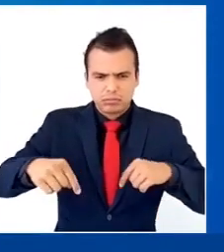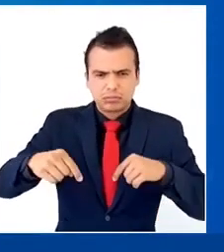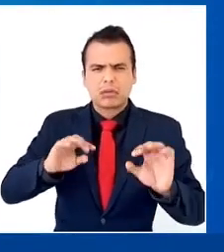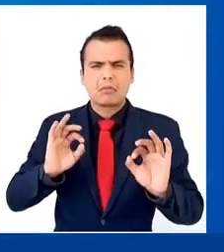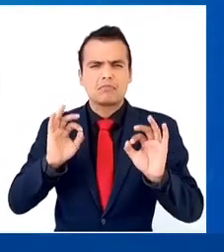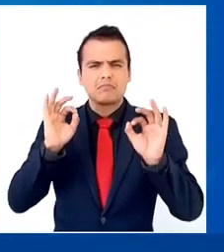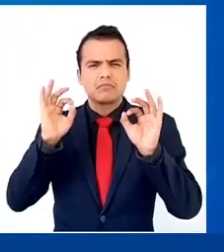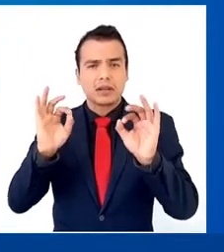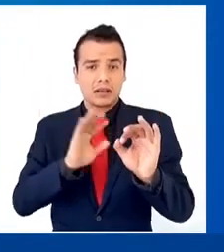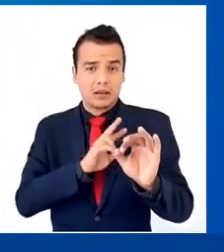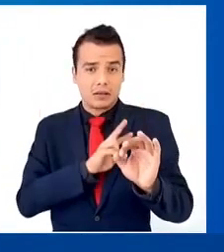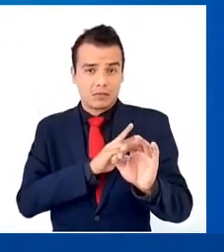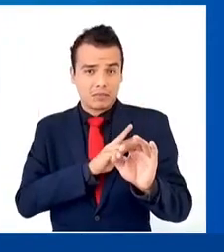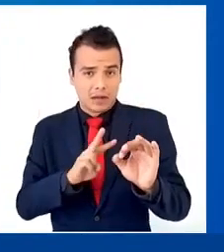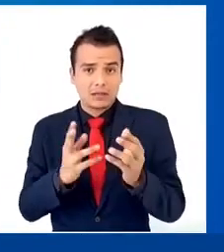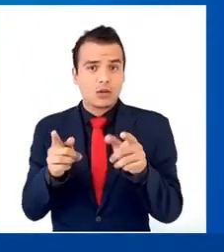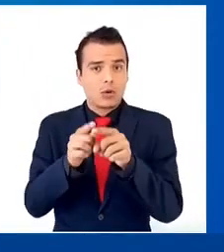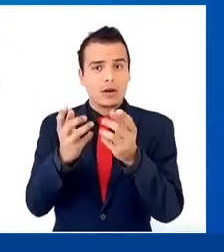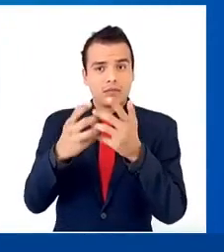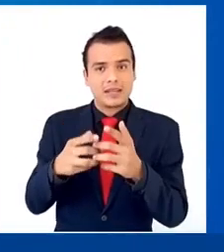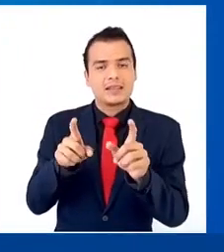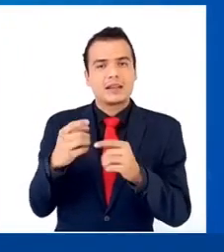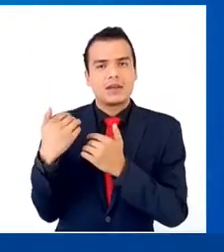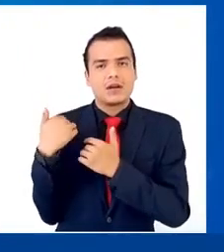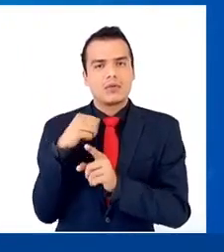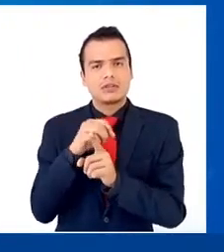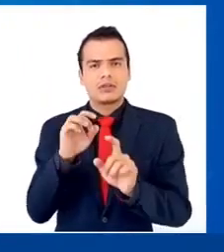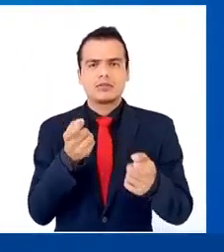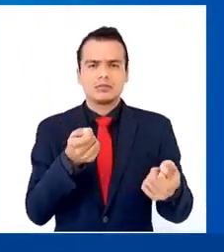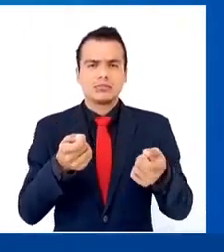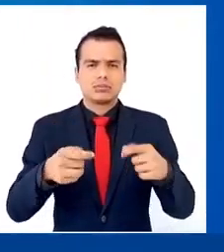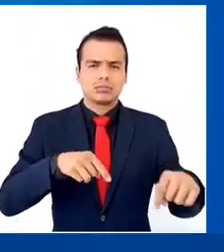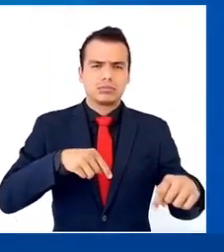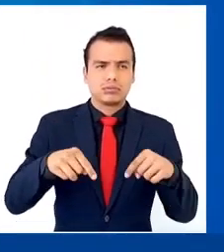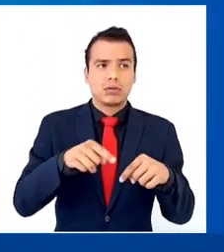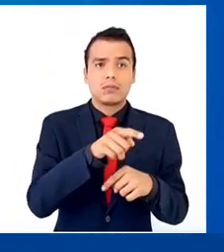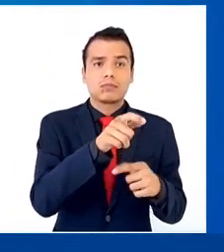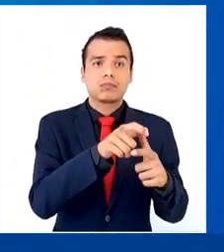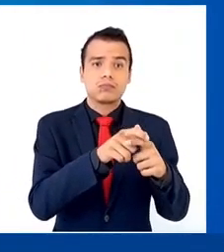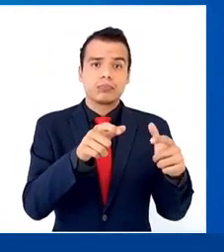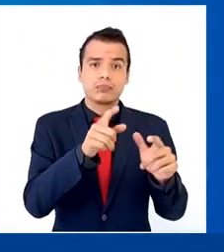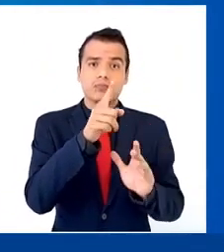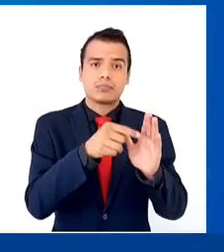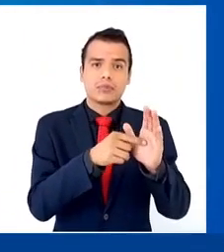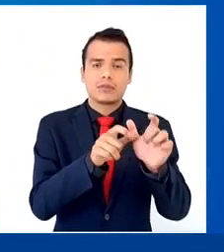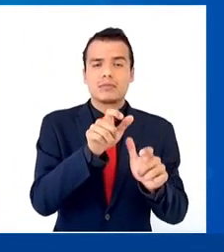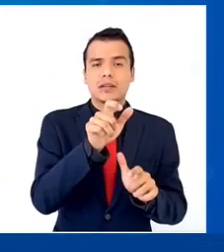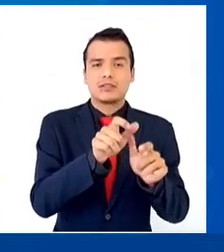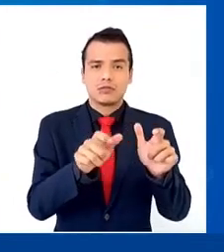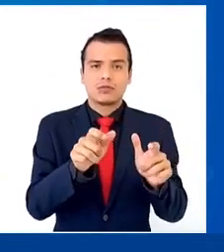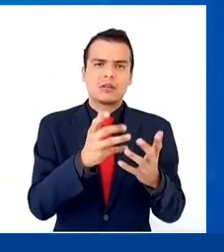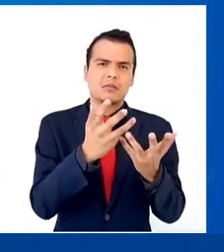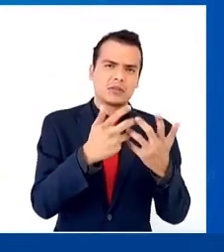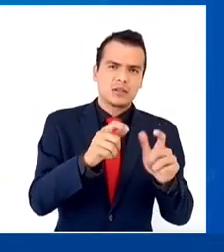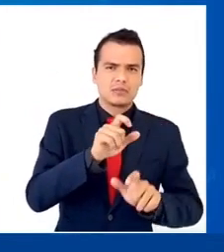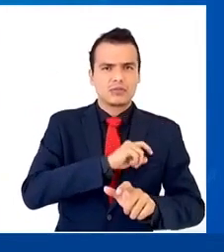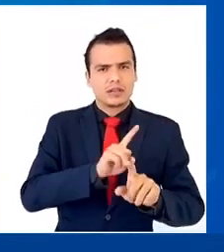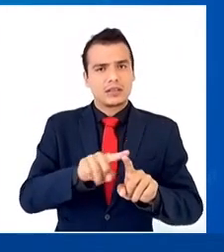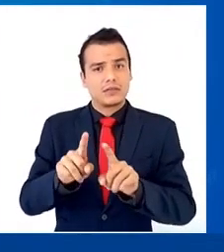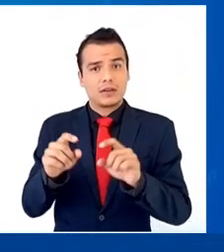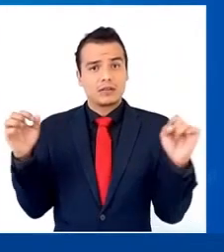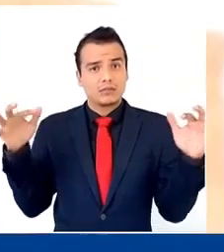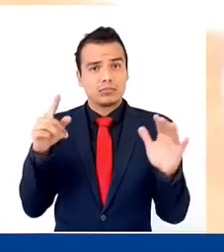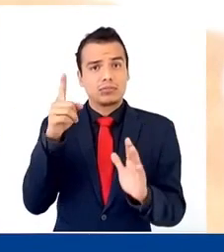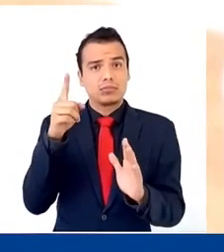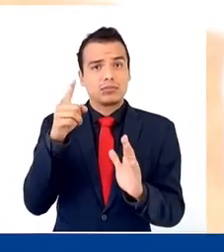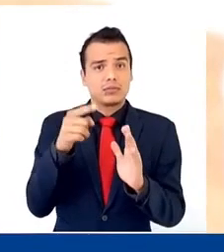con rentabilidad social. Entre tanto, ayer más de 1000 personas, entre las que se incluyen empresarios y líderes de diversos sectores, hicieron un llamado urgente